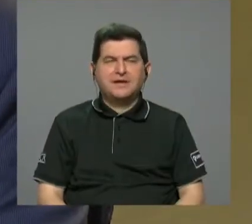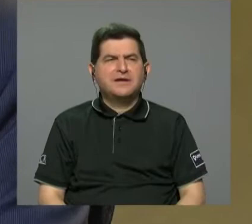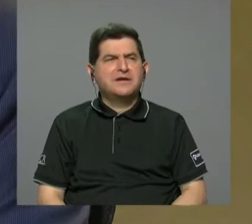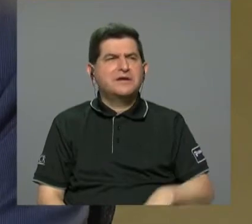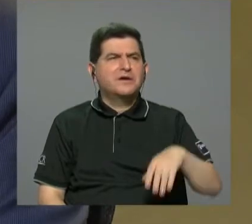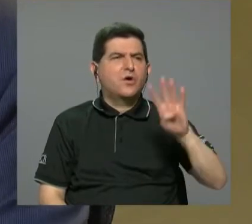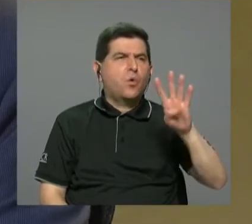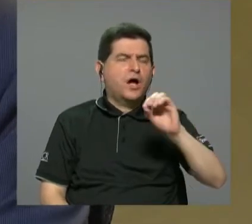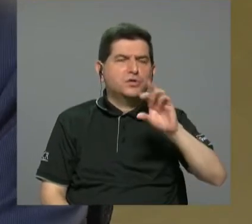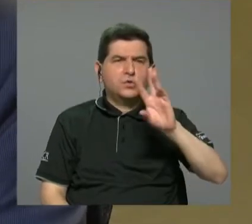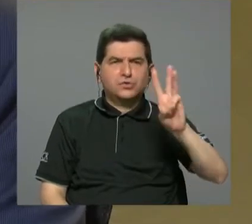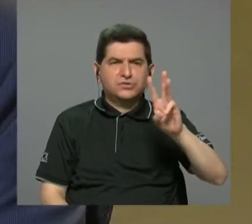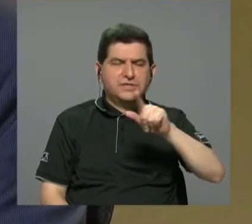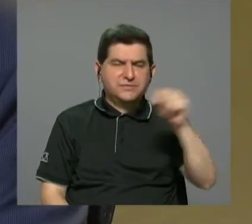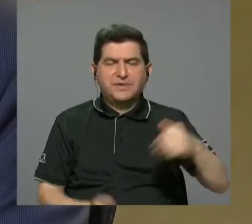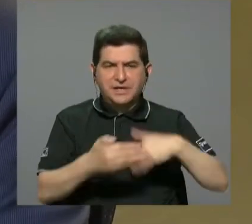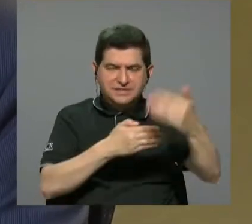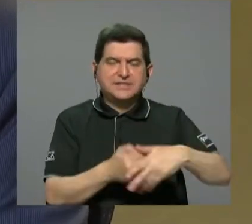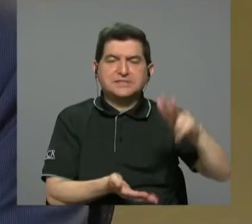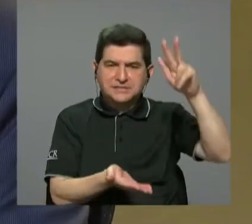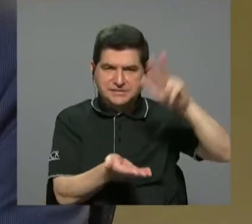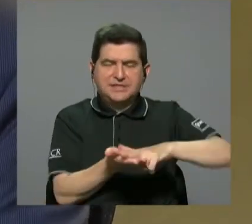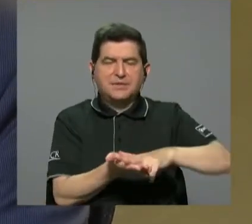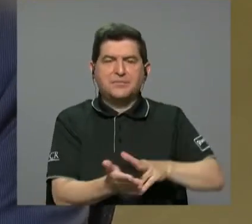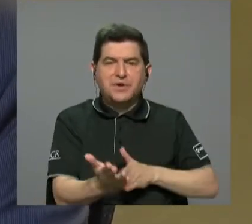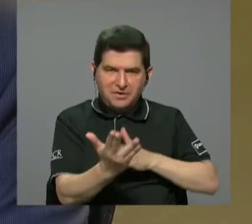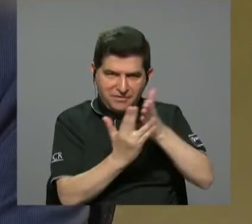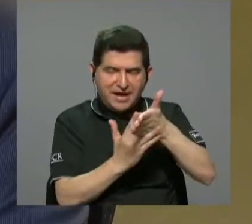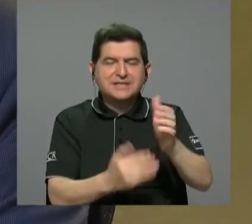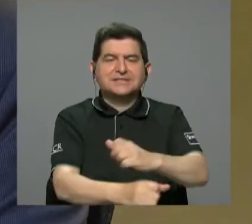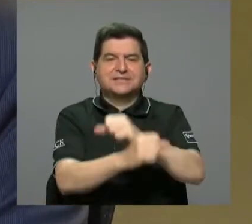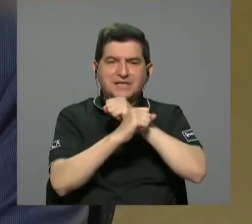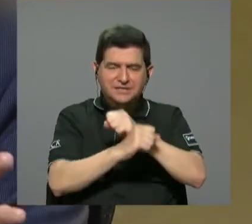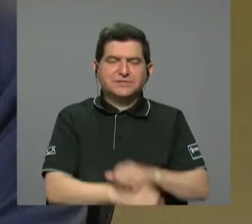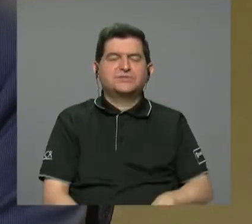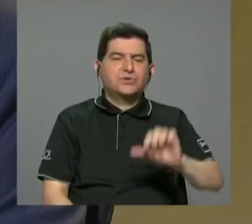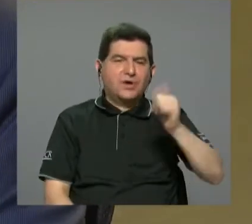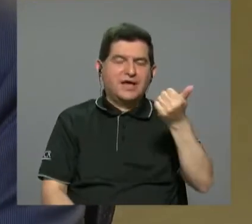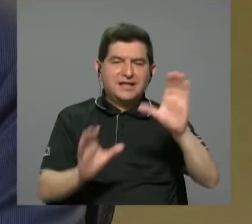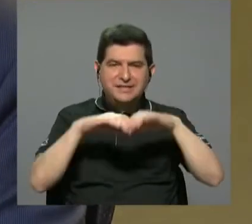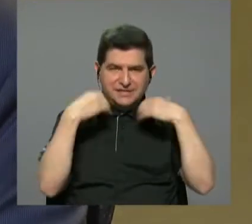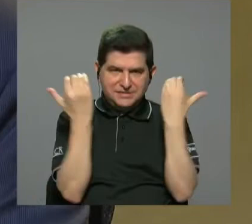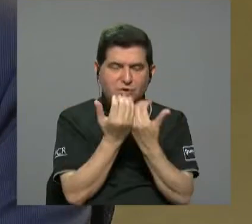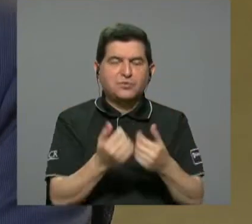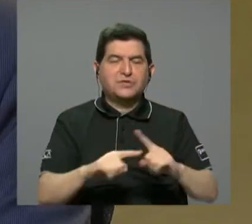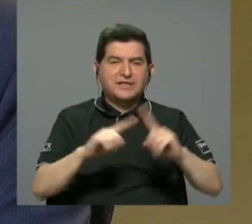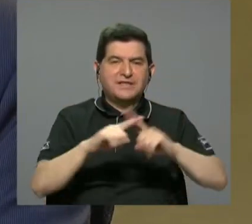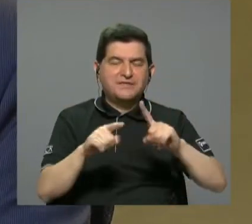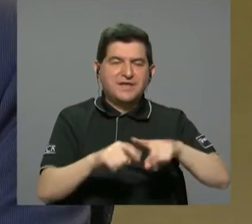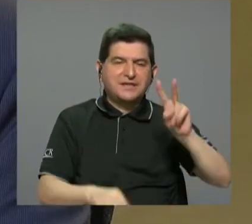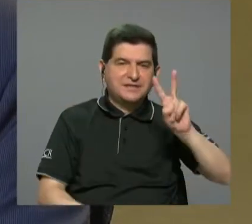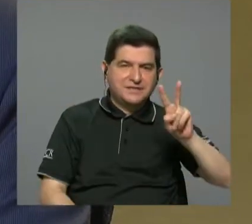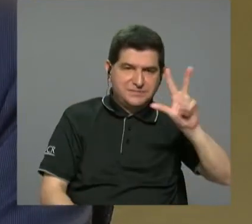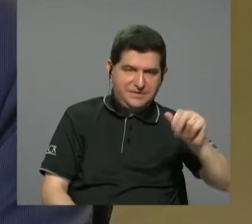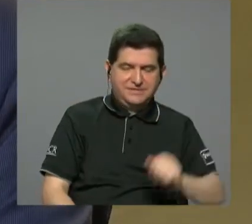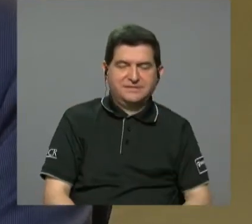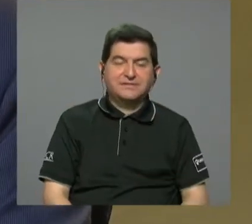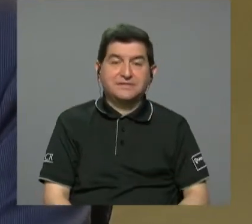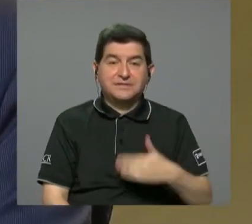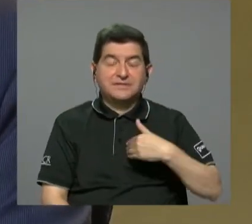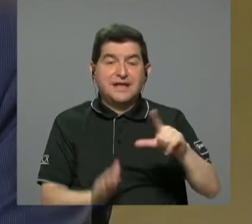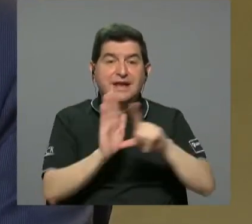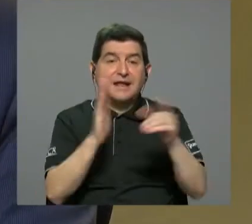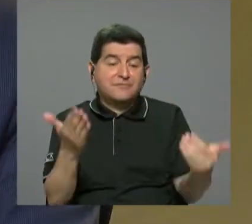6 meses después se aprueba el acceso de seguros en 10º comité de 23. El tener una